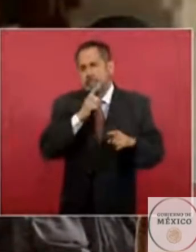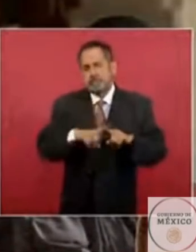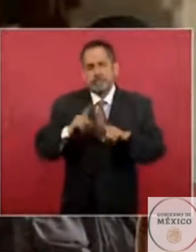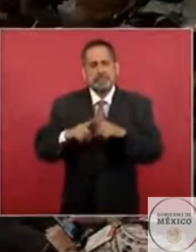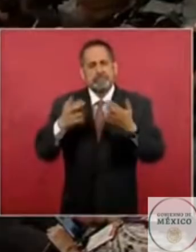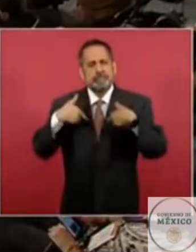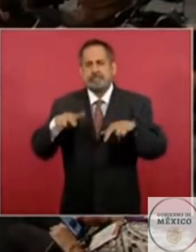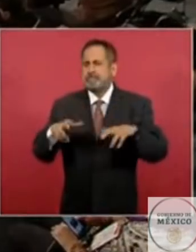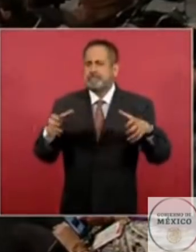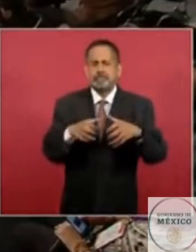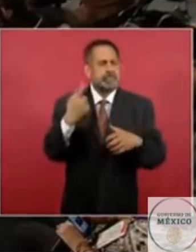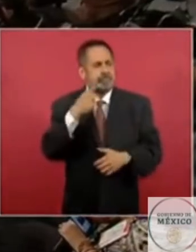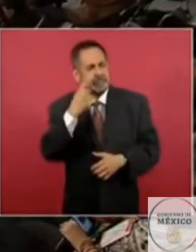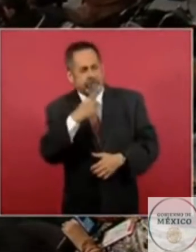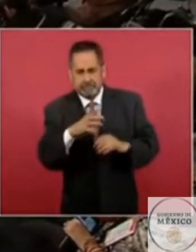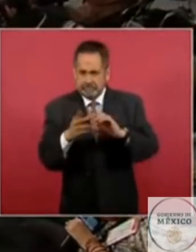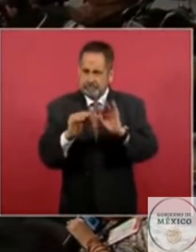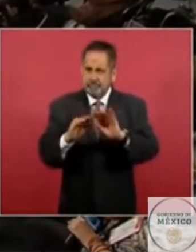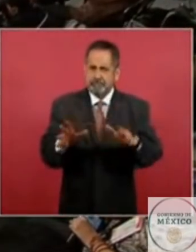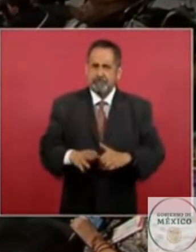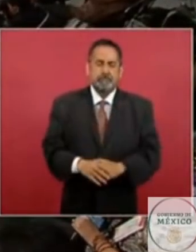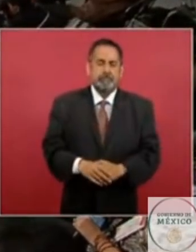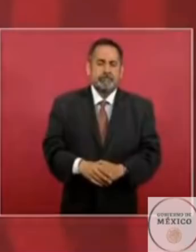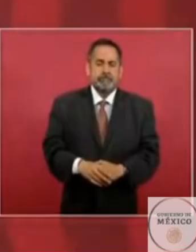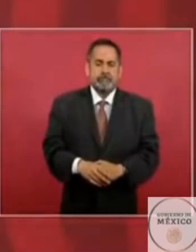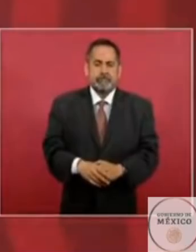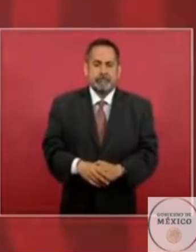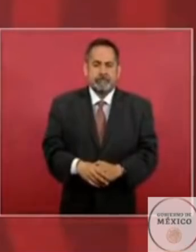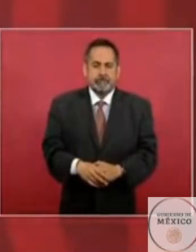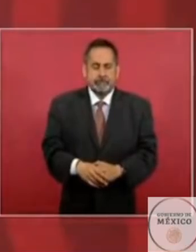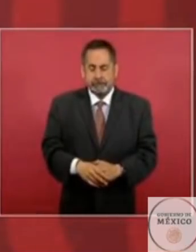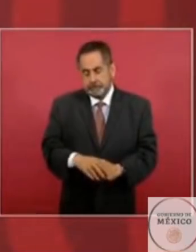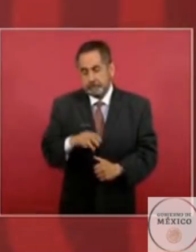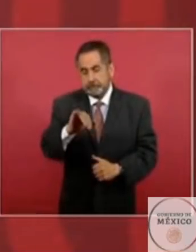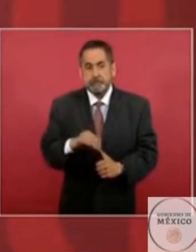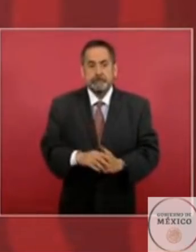le da una información que muchos de los mexicanos no sabíamos.